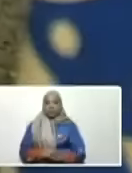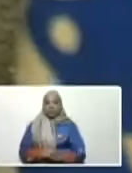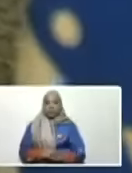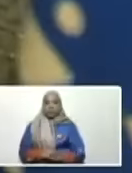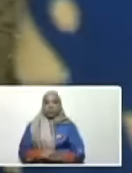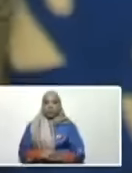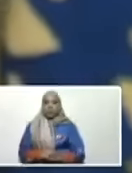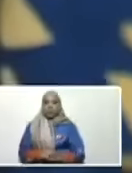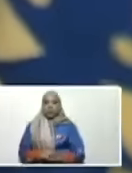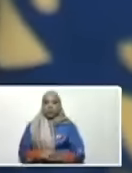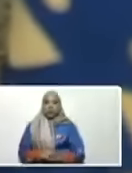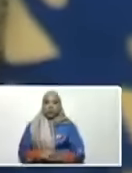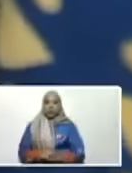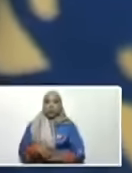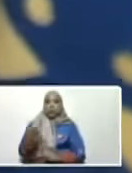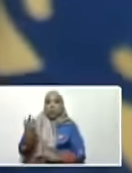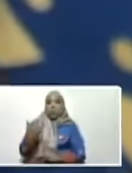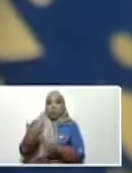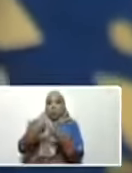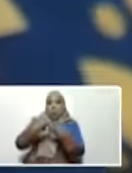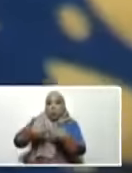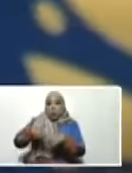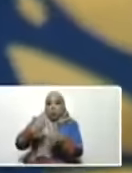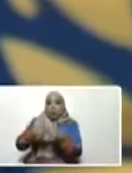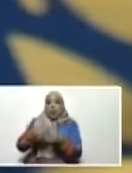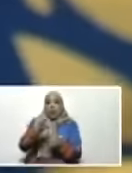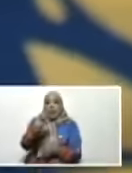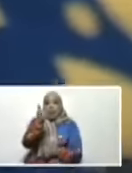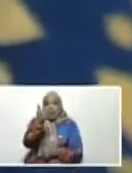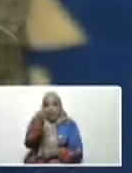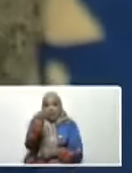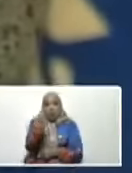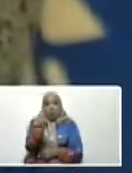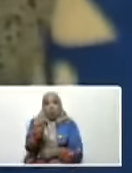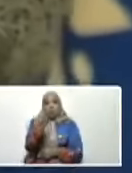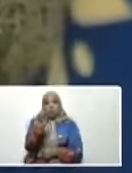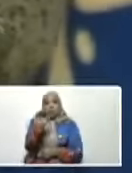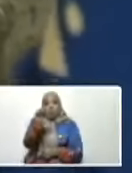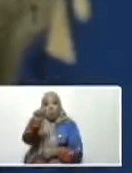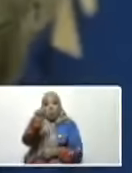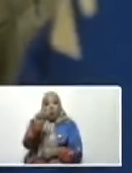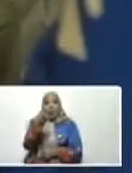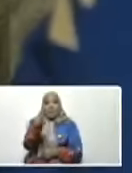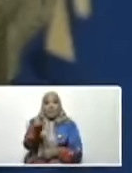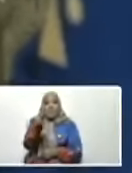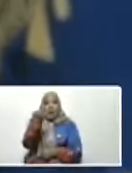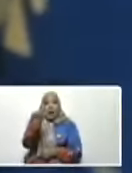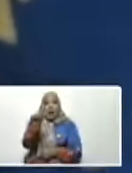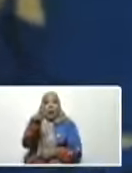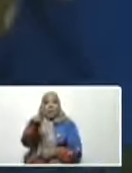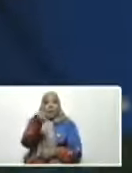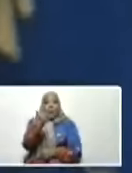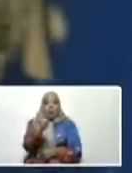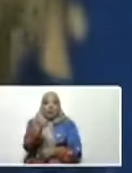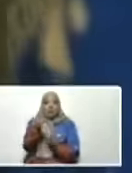Ahí va ese crudo, es de 10.5 grados API, es un crudo.